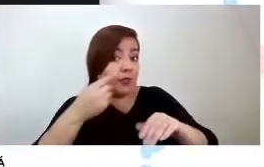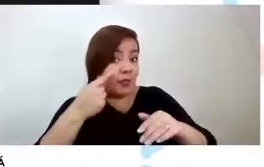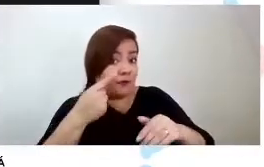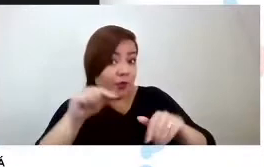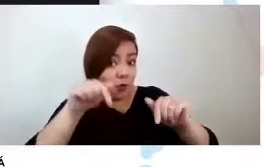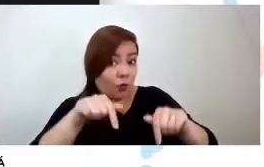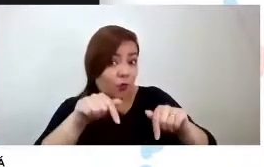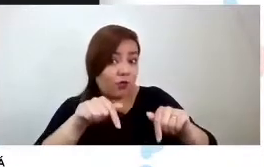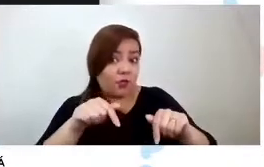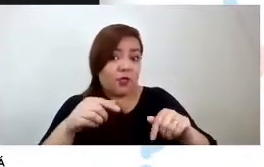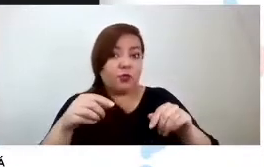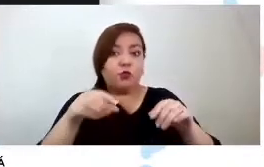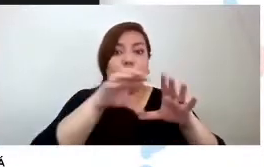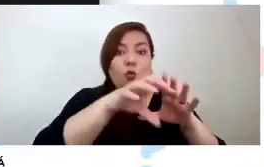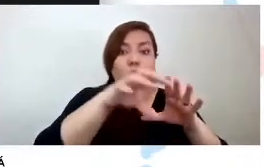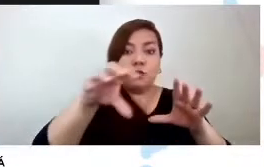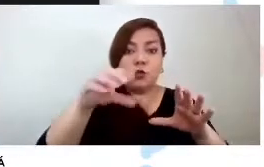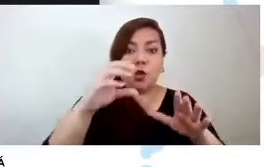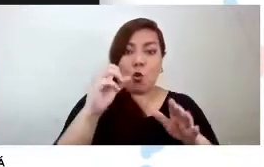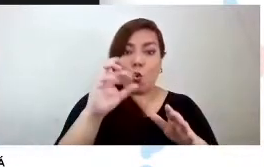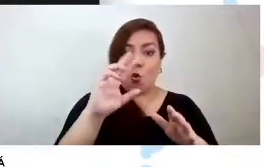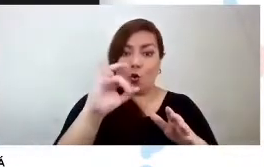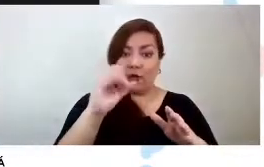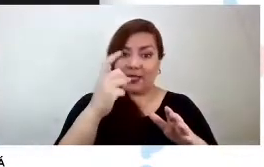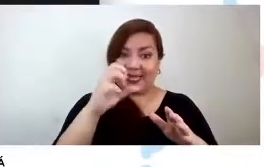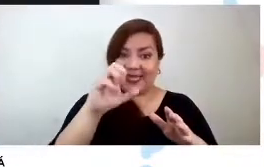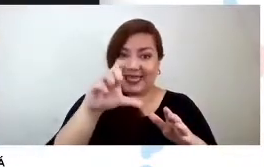las colecciones originales de paleontología